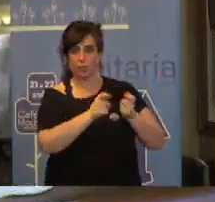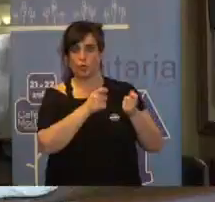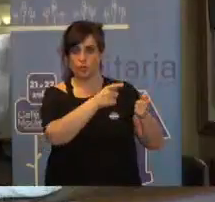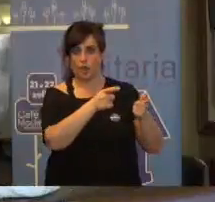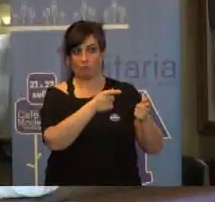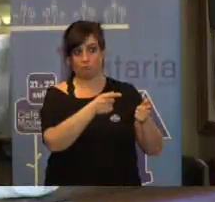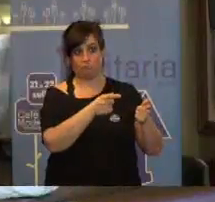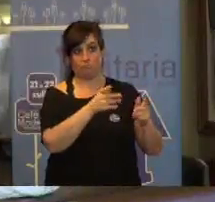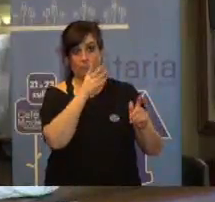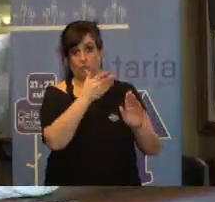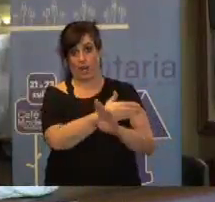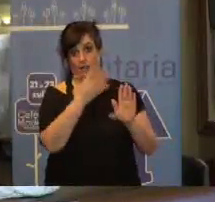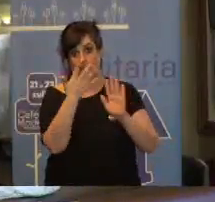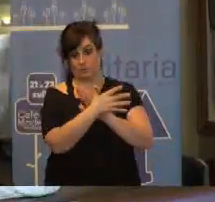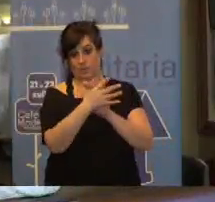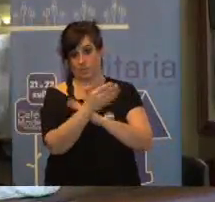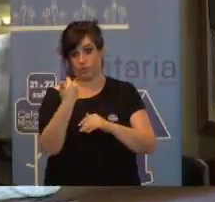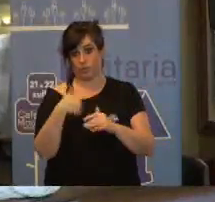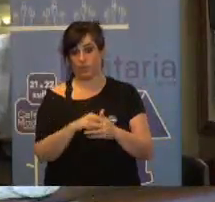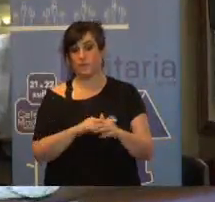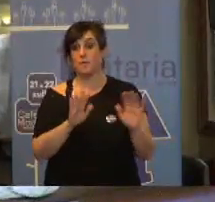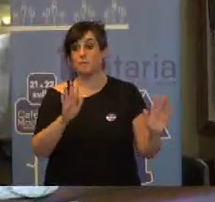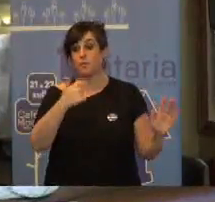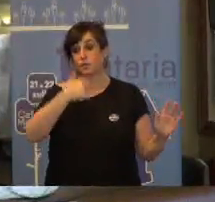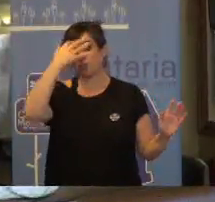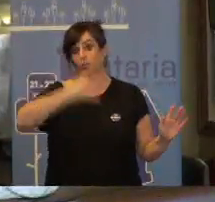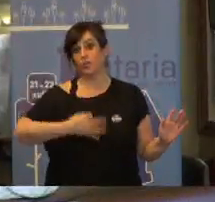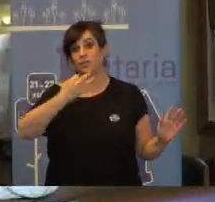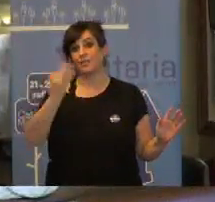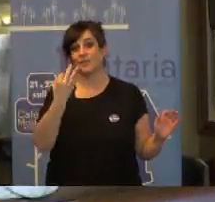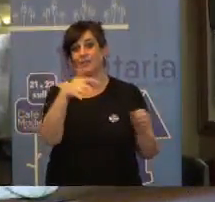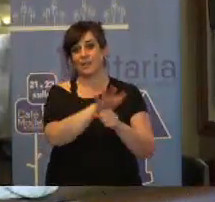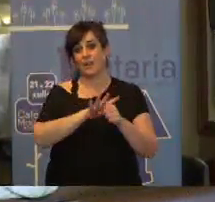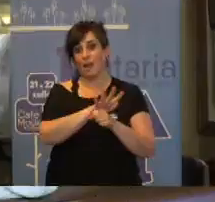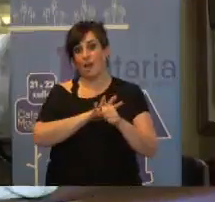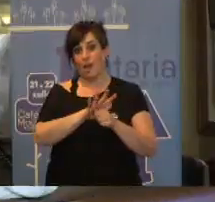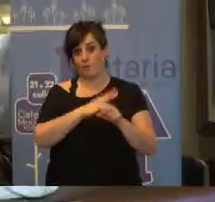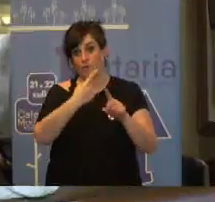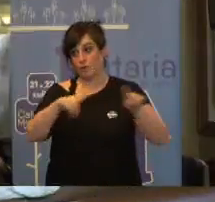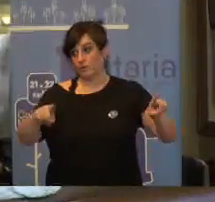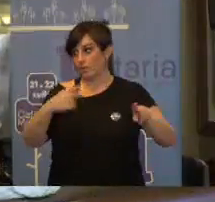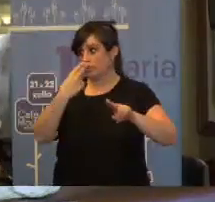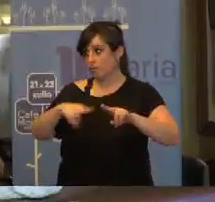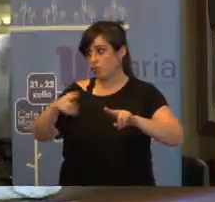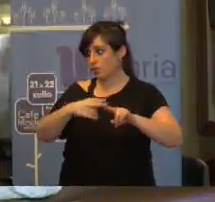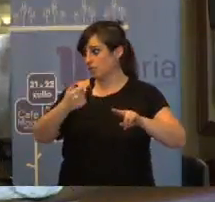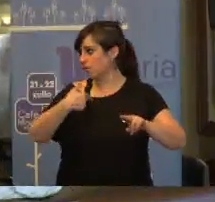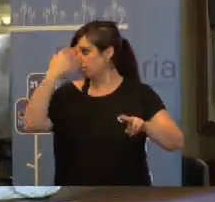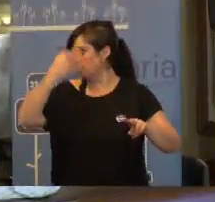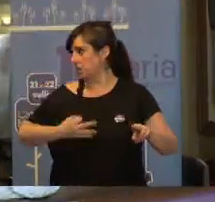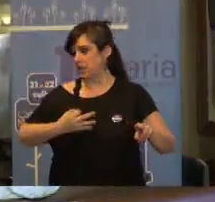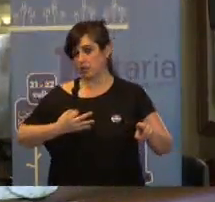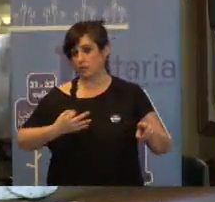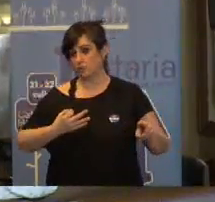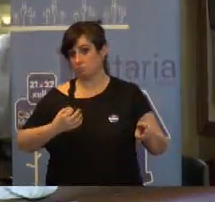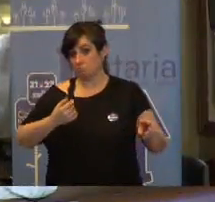antes comentamos. Pero creo que no ámbito de diferenciación política creo que temos vamos, esa é